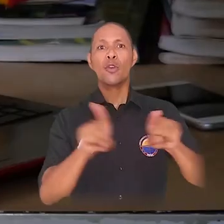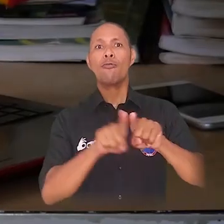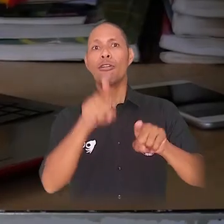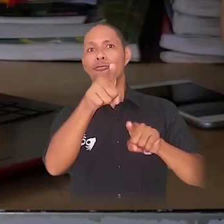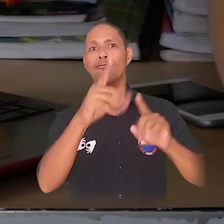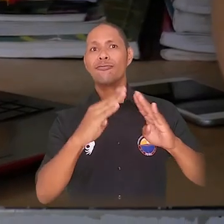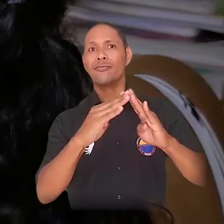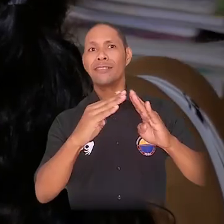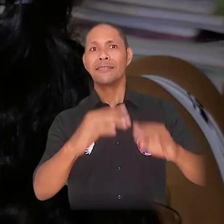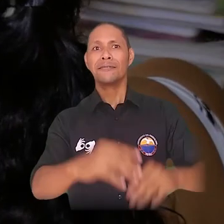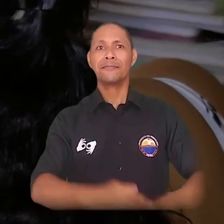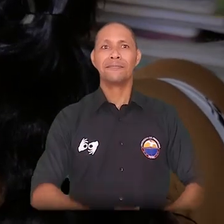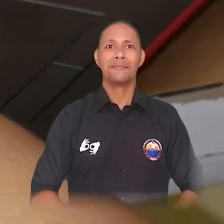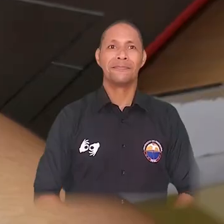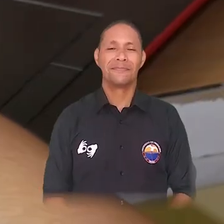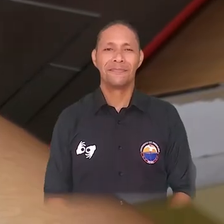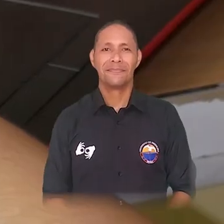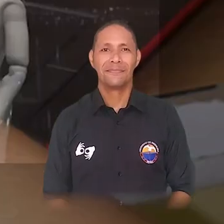casa.